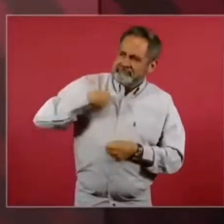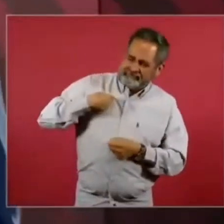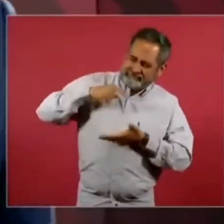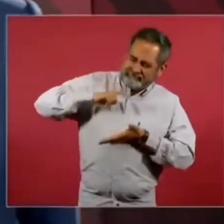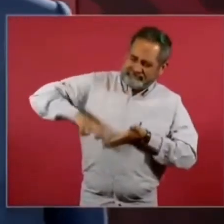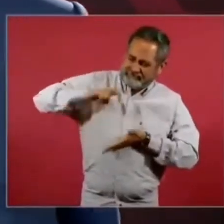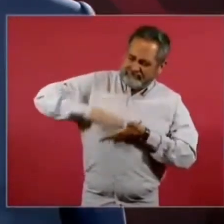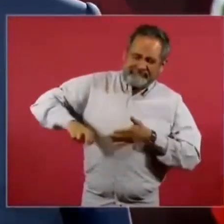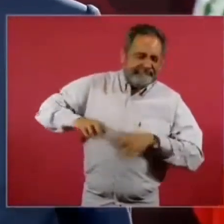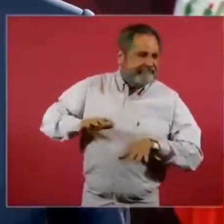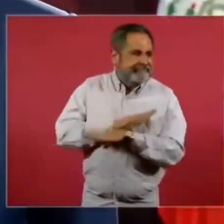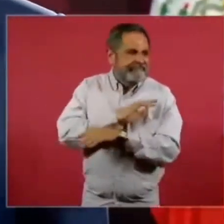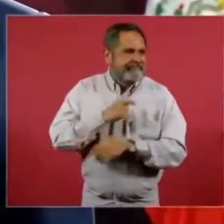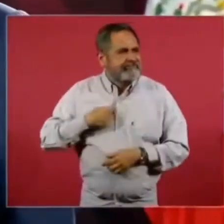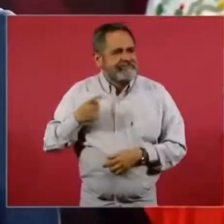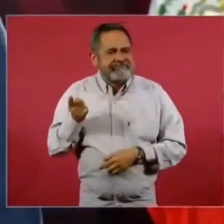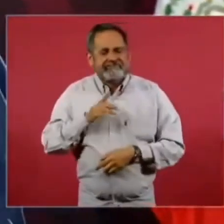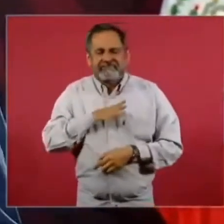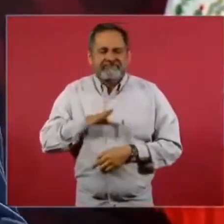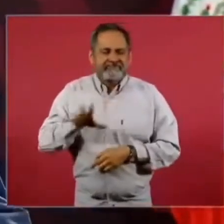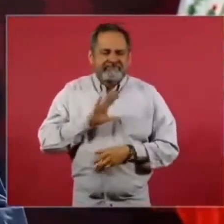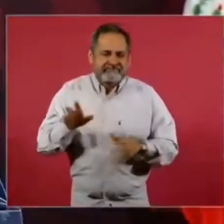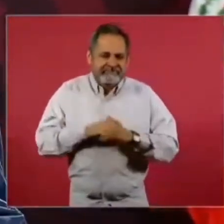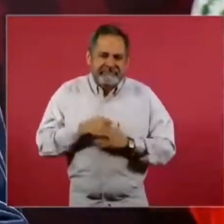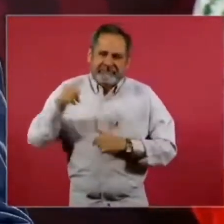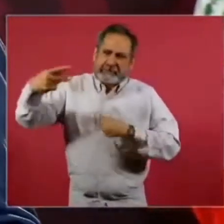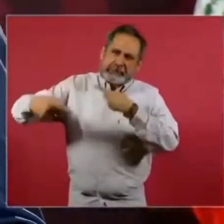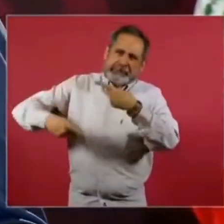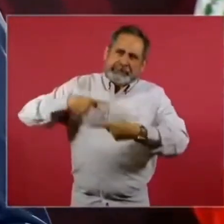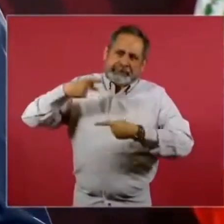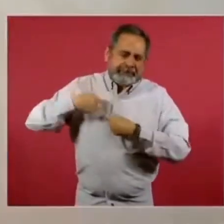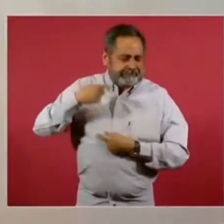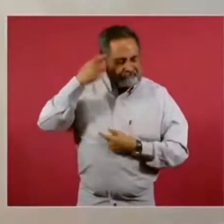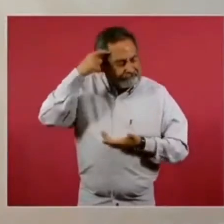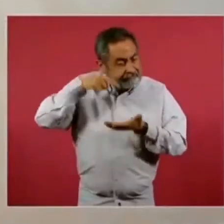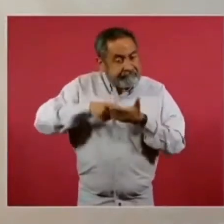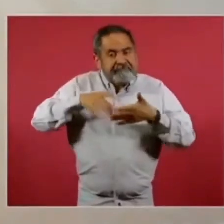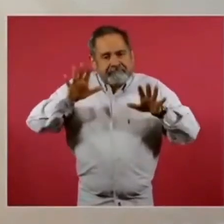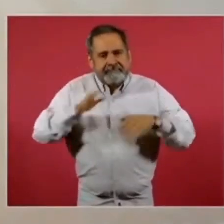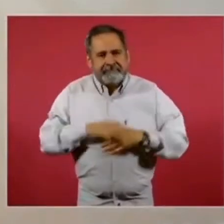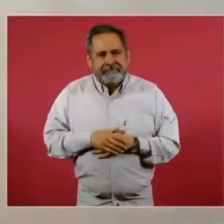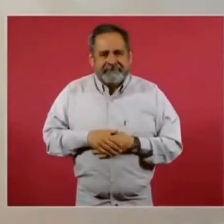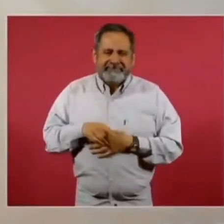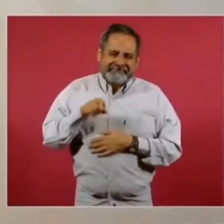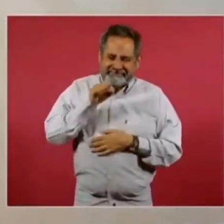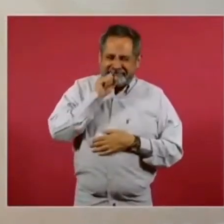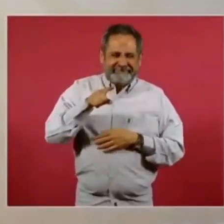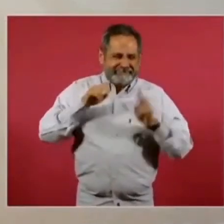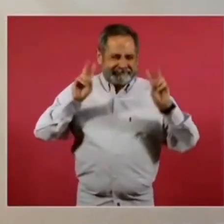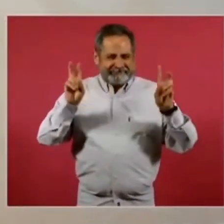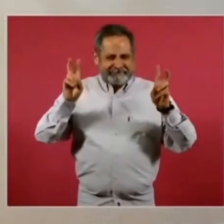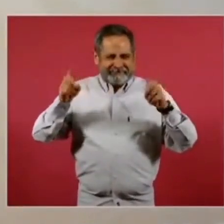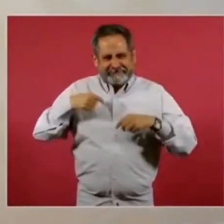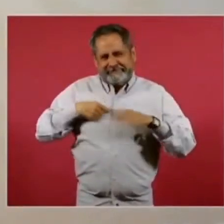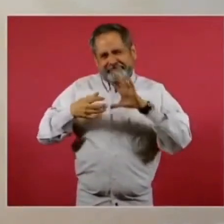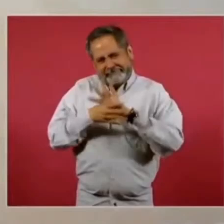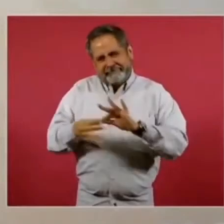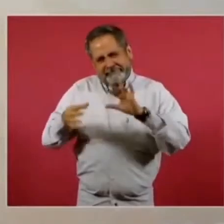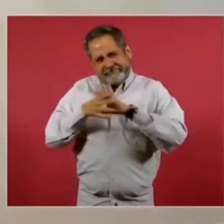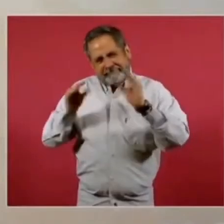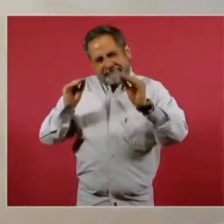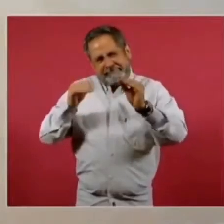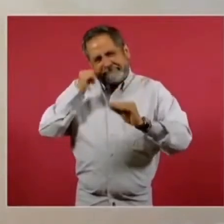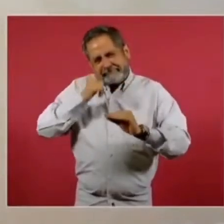aarn este a cuestionarnos los temas que